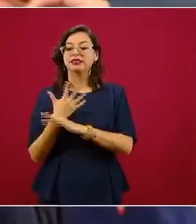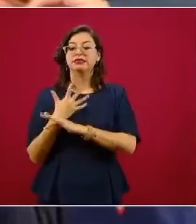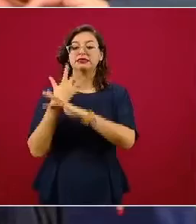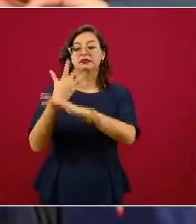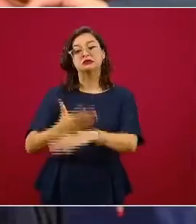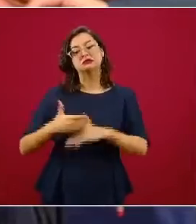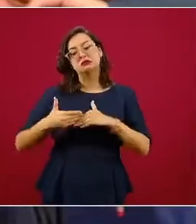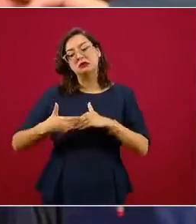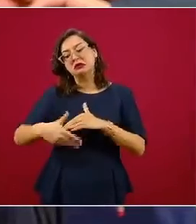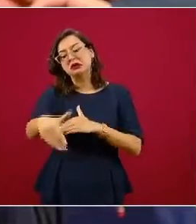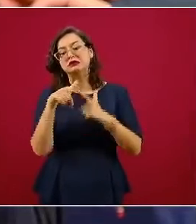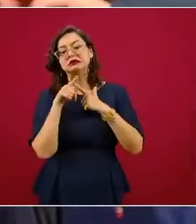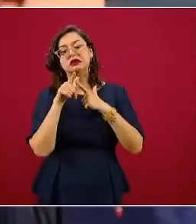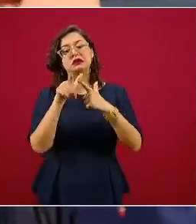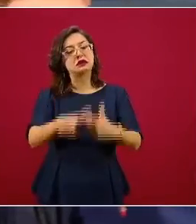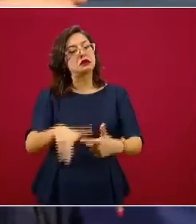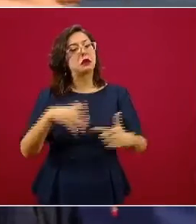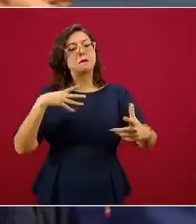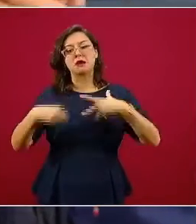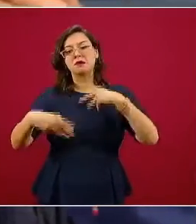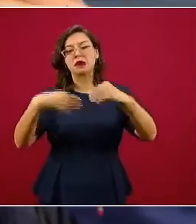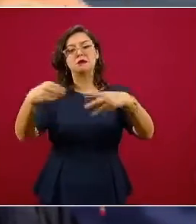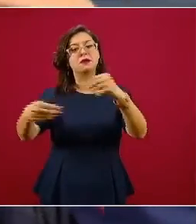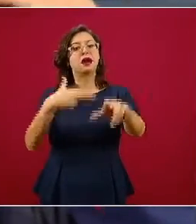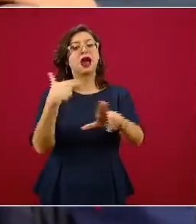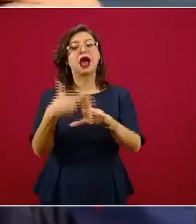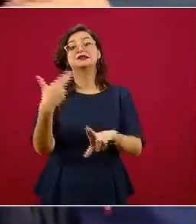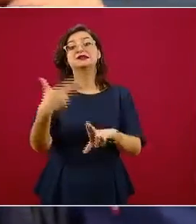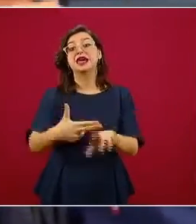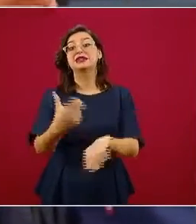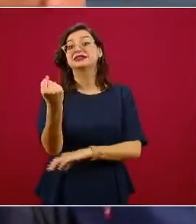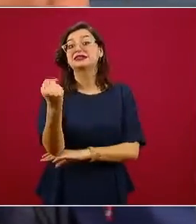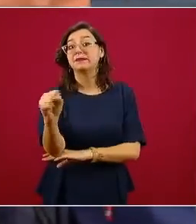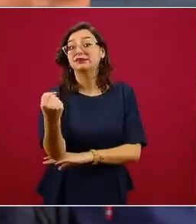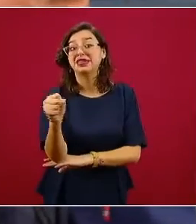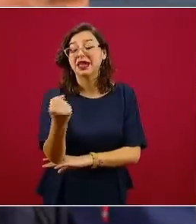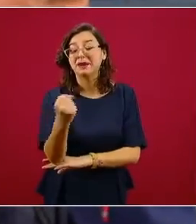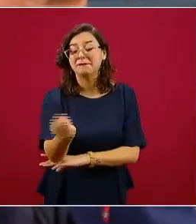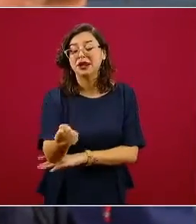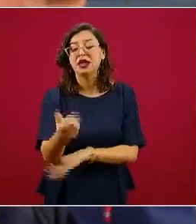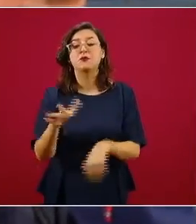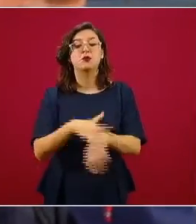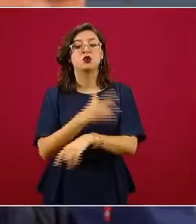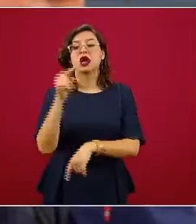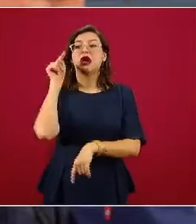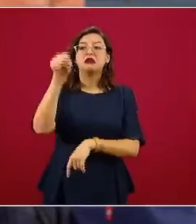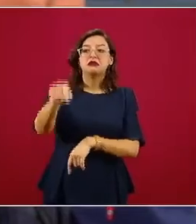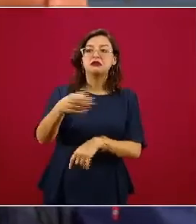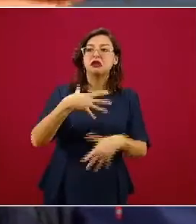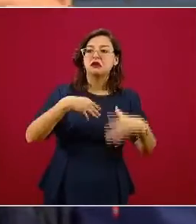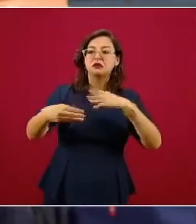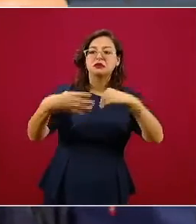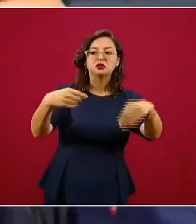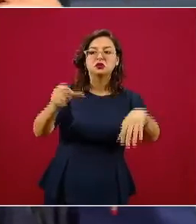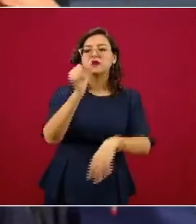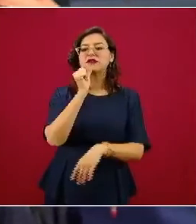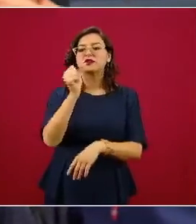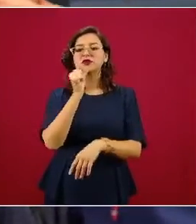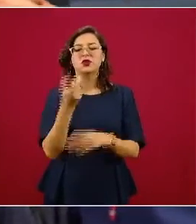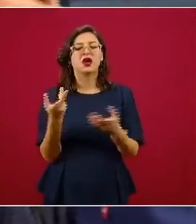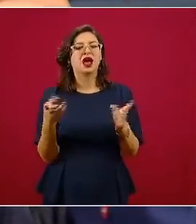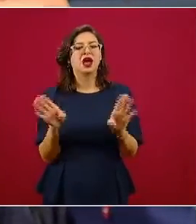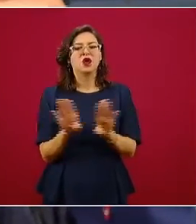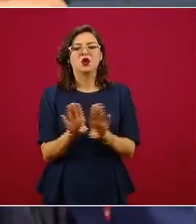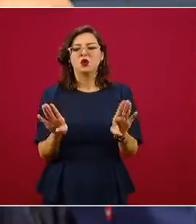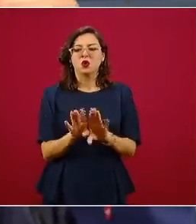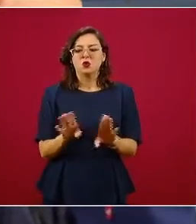hasta septiembre en algunas ciudades donde todavía no inicia el pico de contagios. ¿Cuál sería el mensaje? Va a